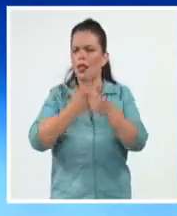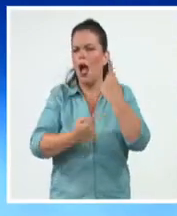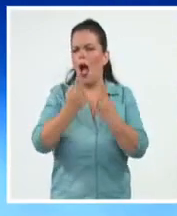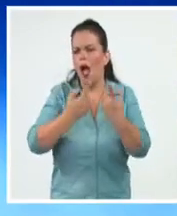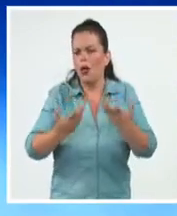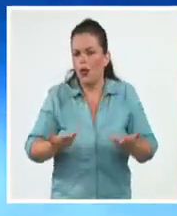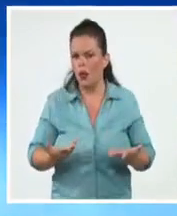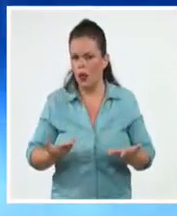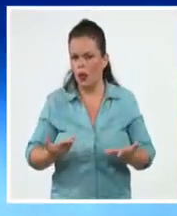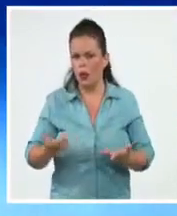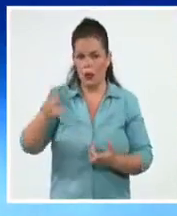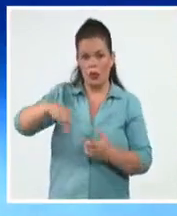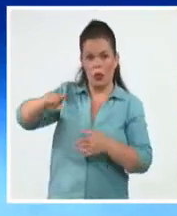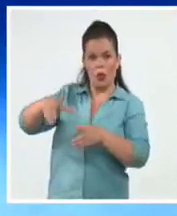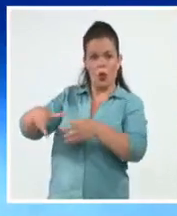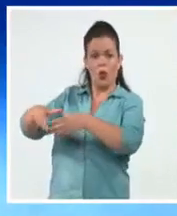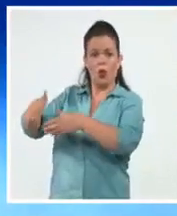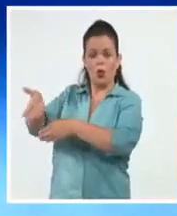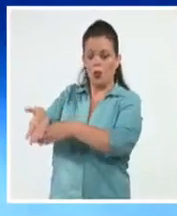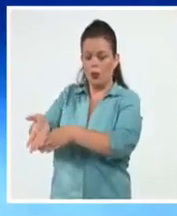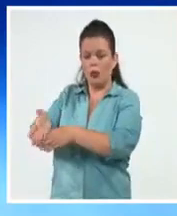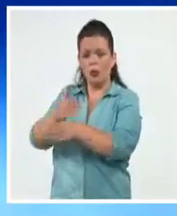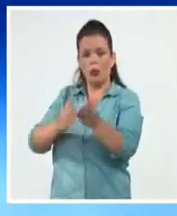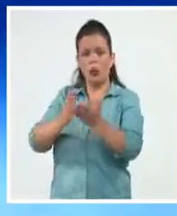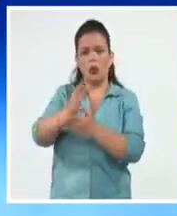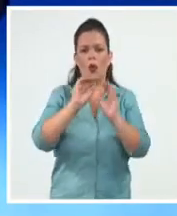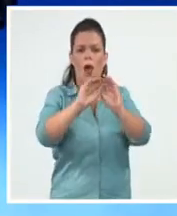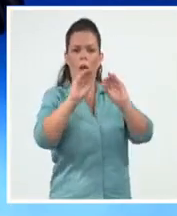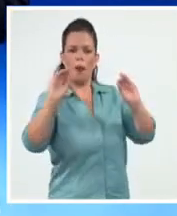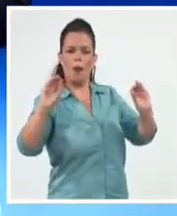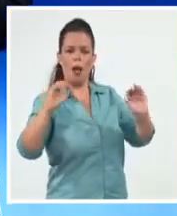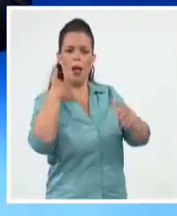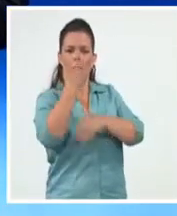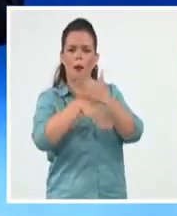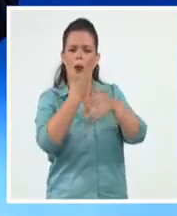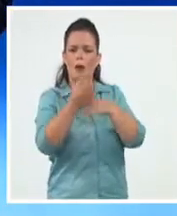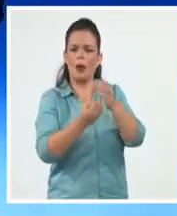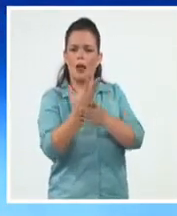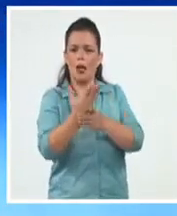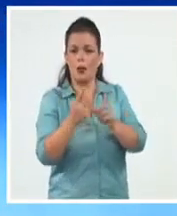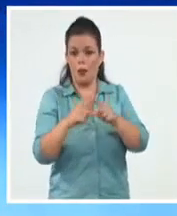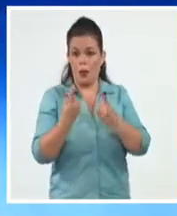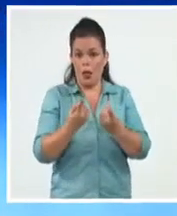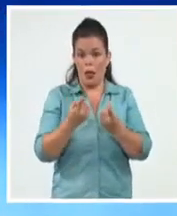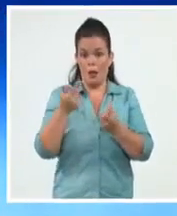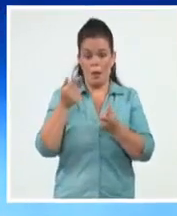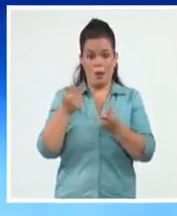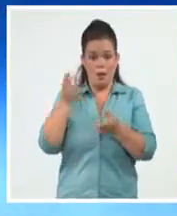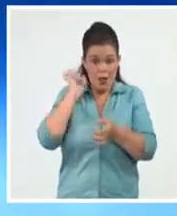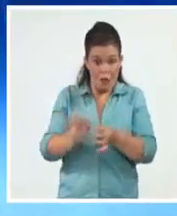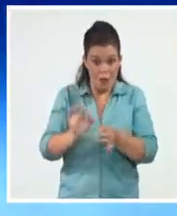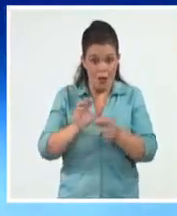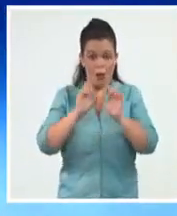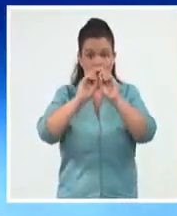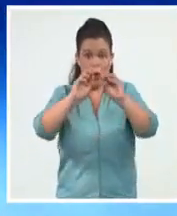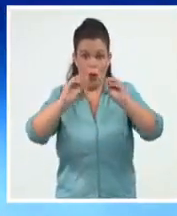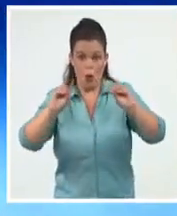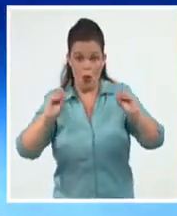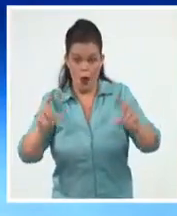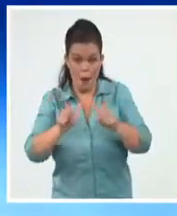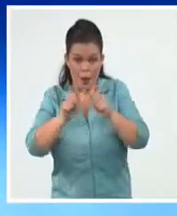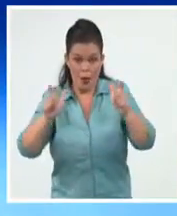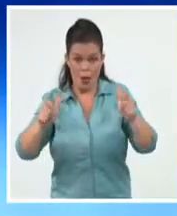caos, a la destrucción, a la muerte? Por no estar en Cuba, algunos de los incitadores quedarán totalmente impunes.